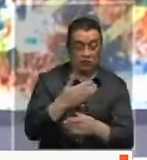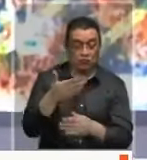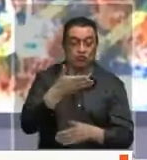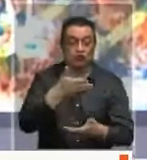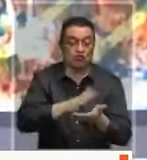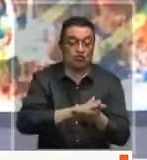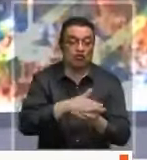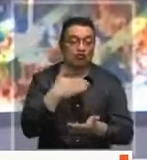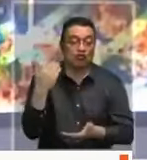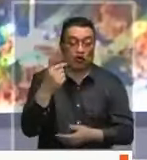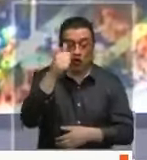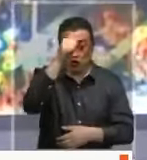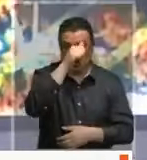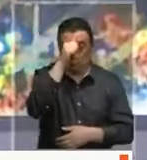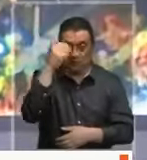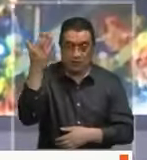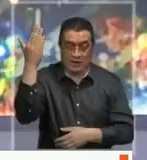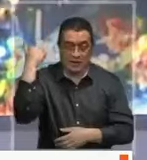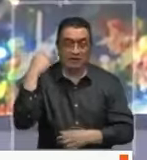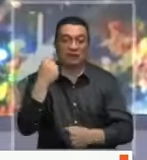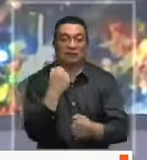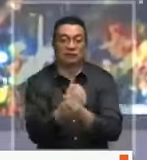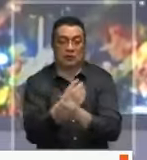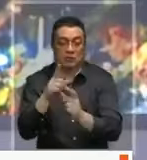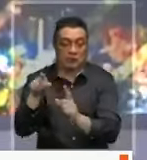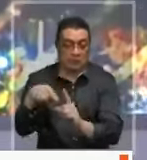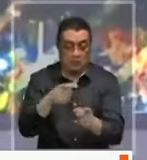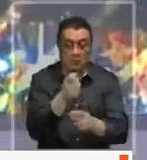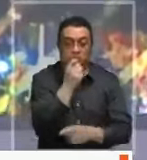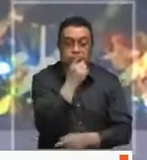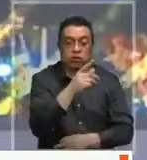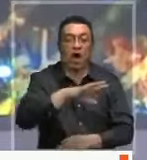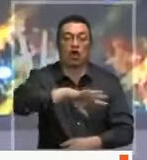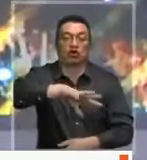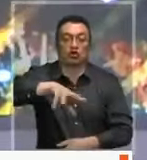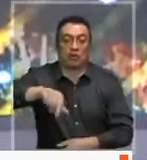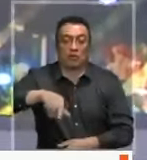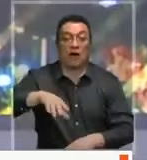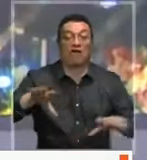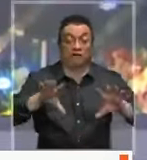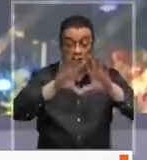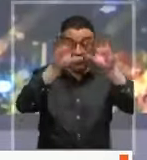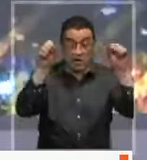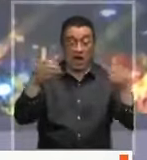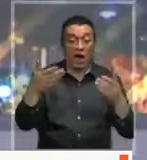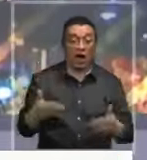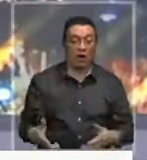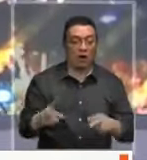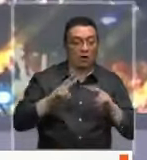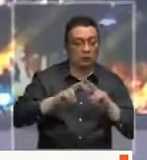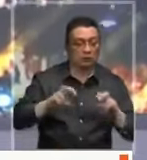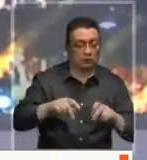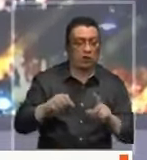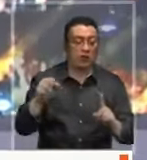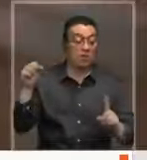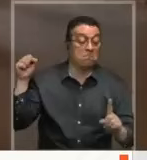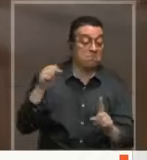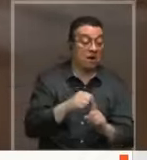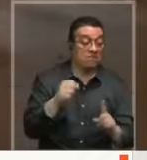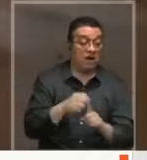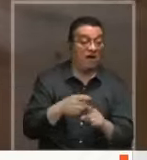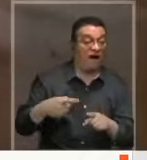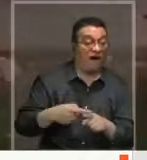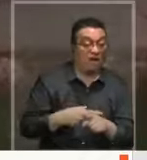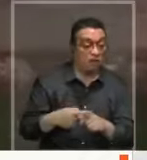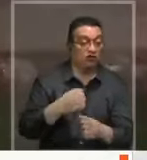domingo durante un procedimiento policial tras una denuncia por robo. La fiscalía lo que está haciendo ahora es investigar si hubo agresiones por